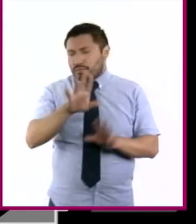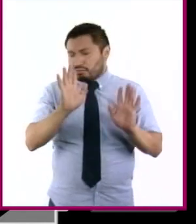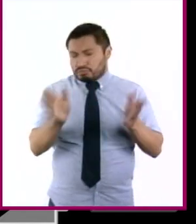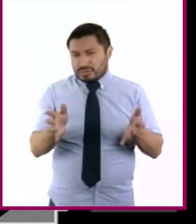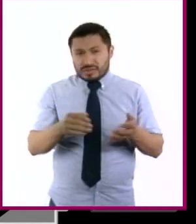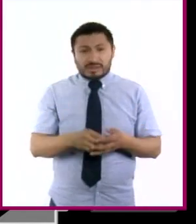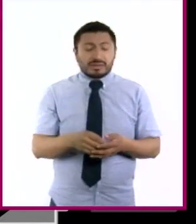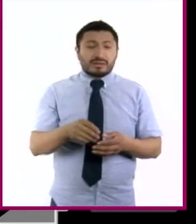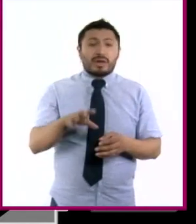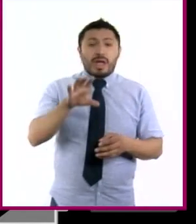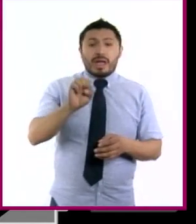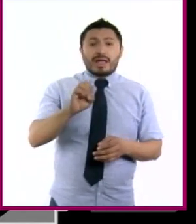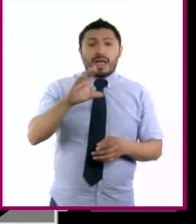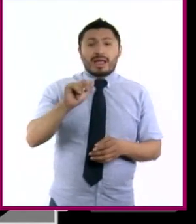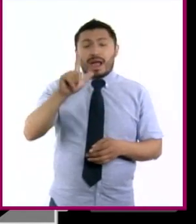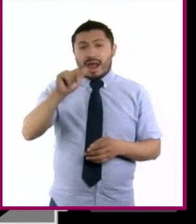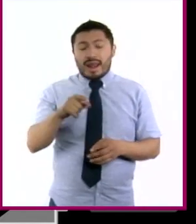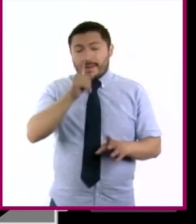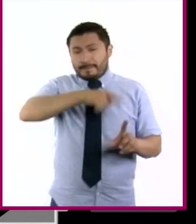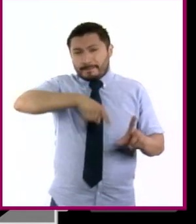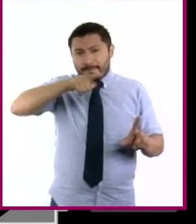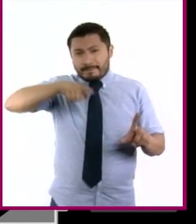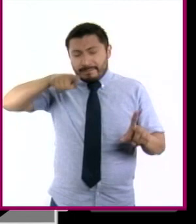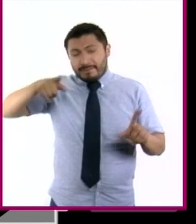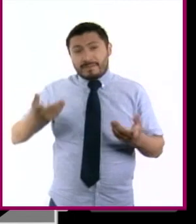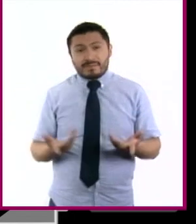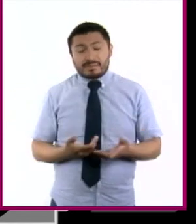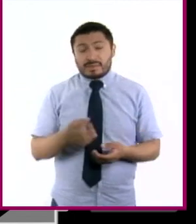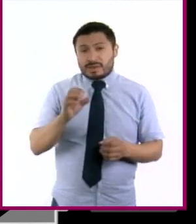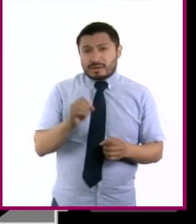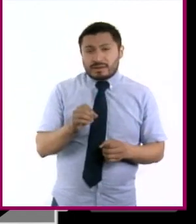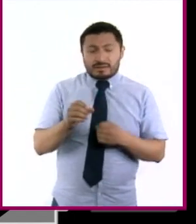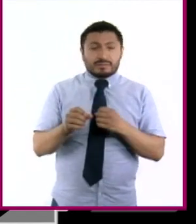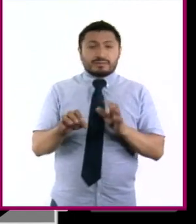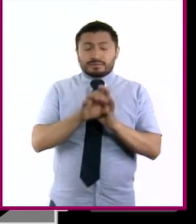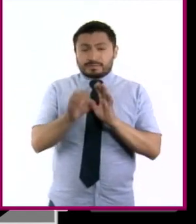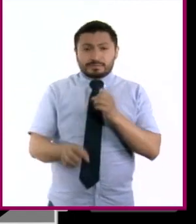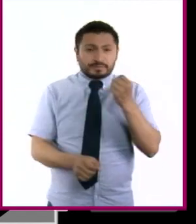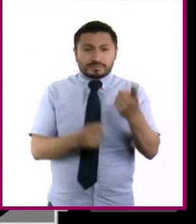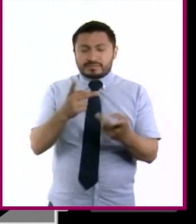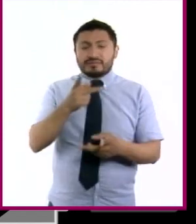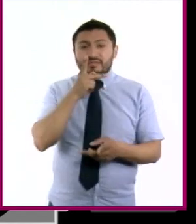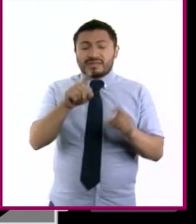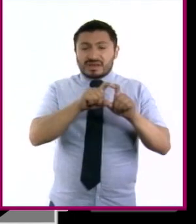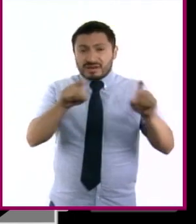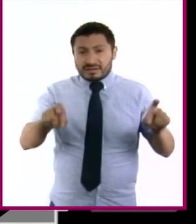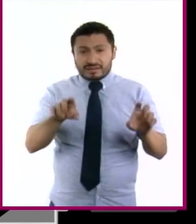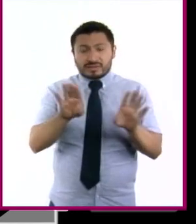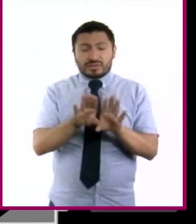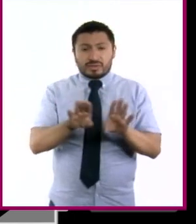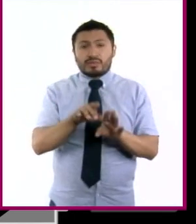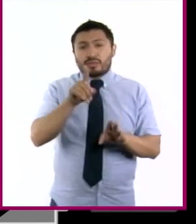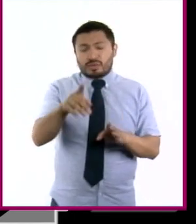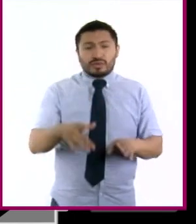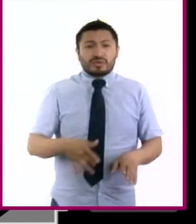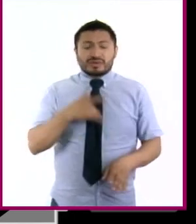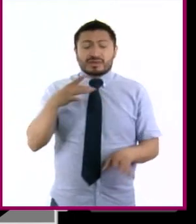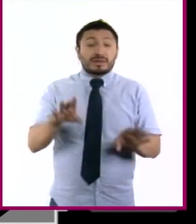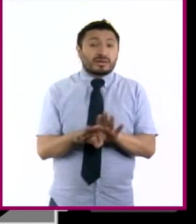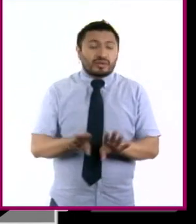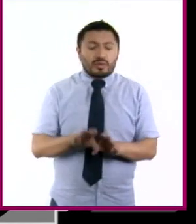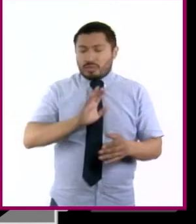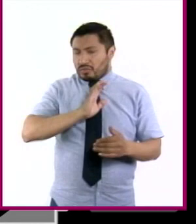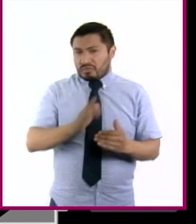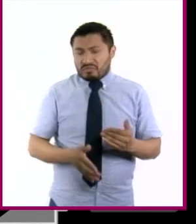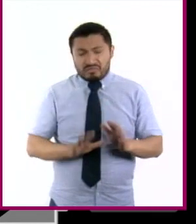de escala o precodificadas, donde tenemos ciertas frases que nosotros ya tenemos enlistadas para evitar en la medida de